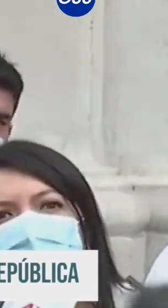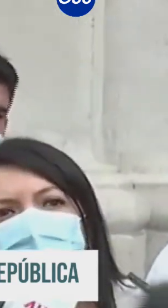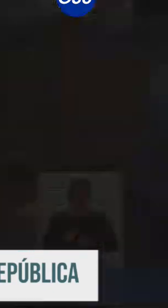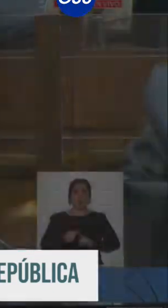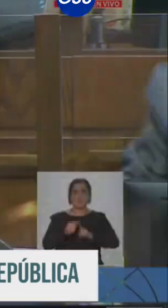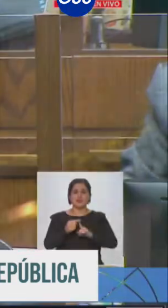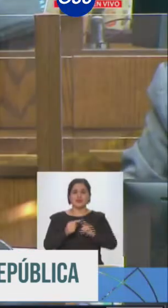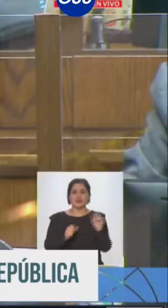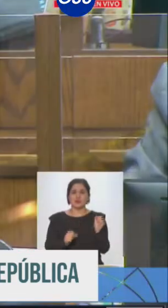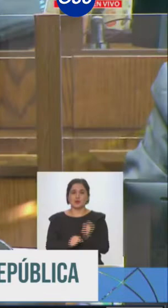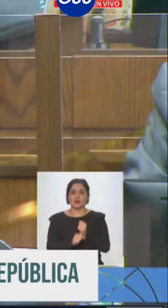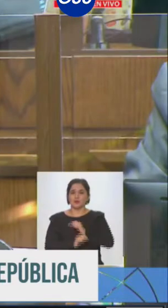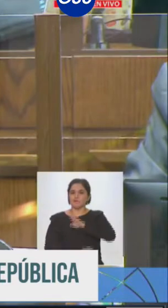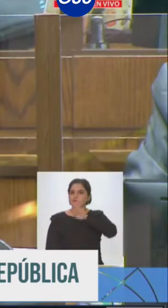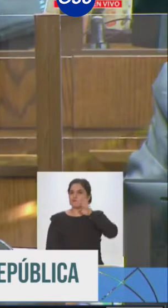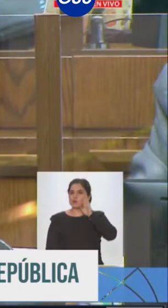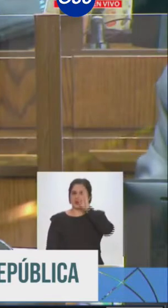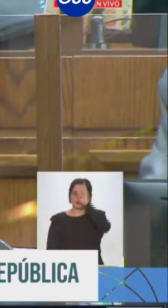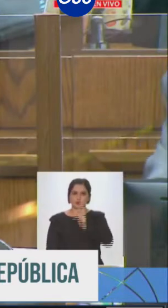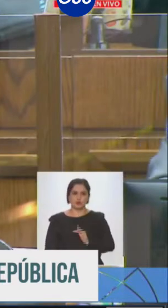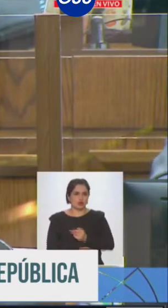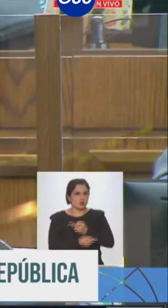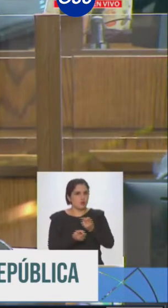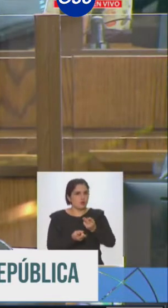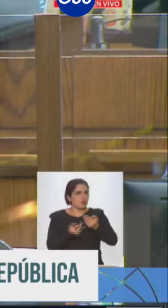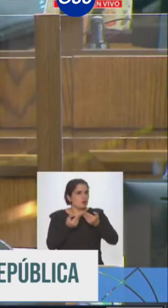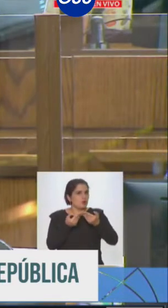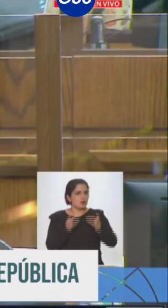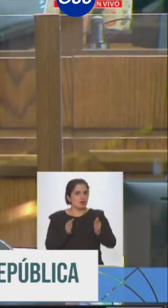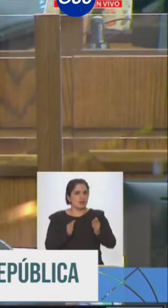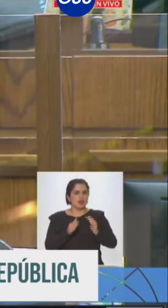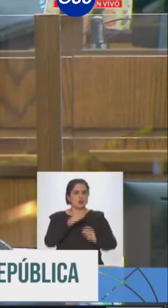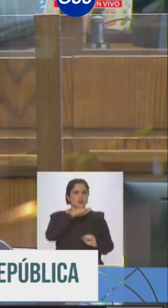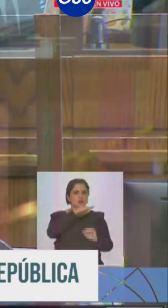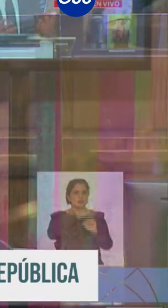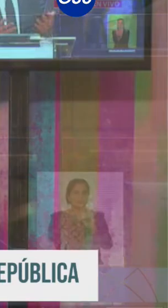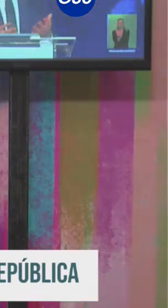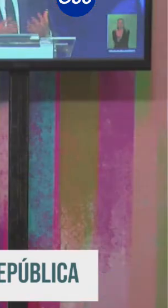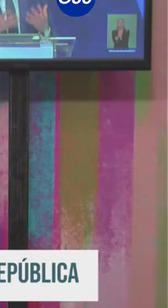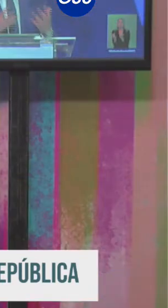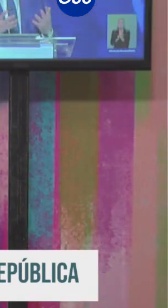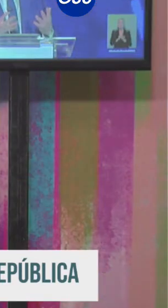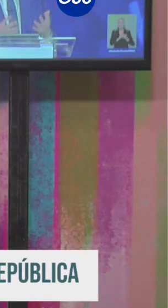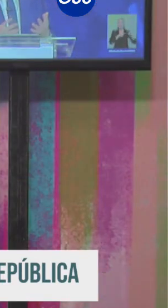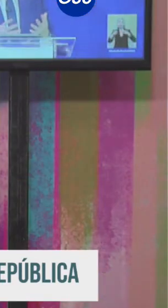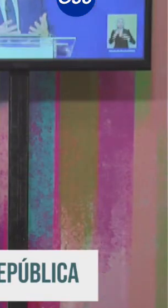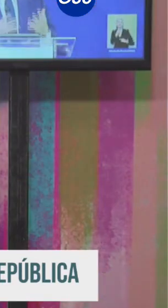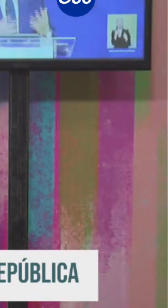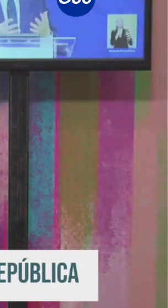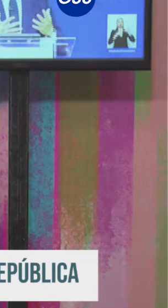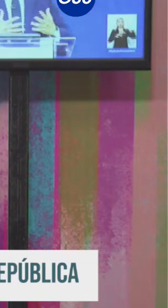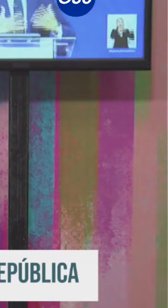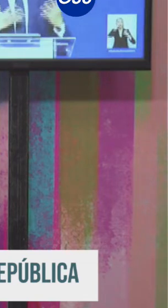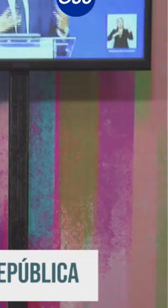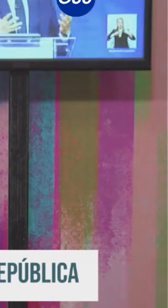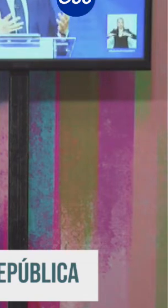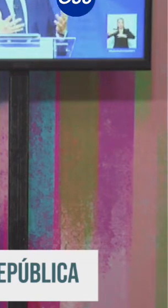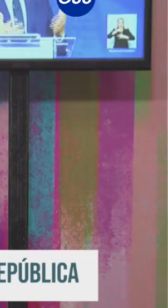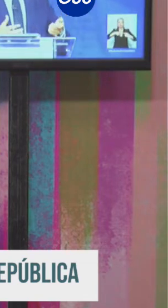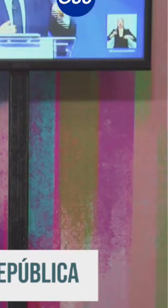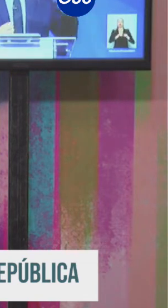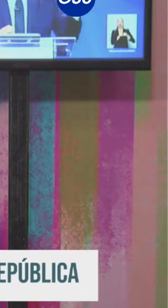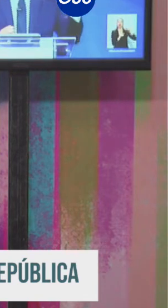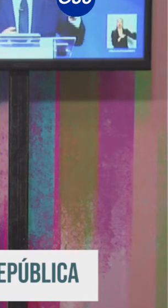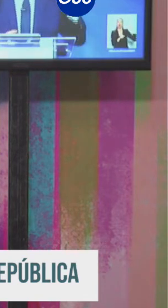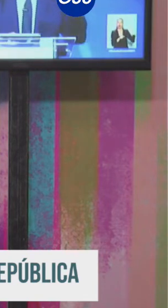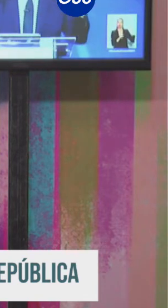la respuesta. Rápidamente sobre el final de este capítulo de nuestro programa El 30 te escucha, debemos mencionar que fueron detectados